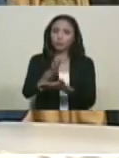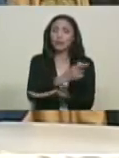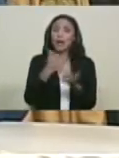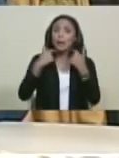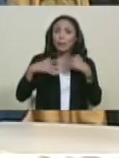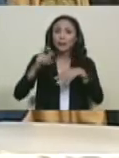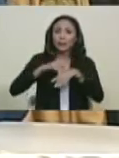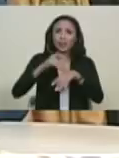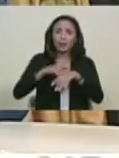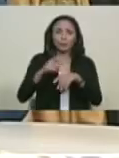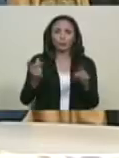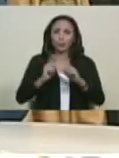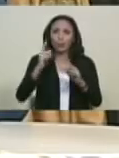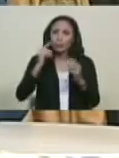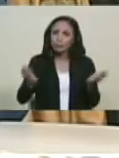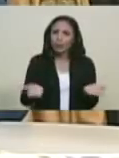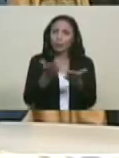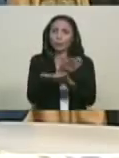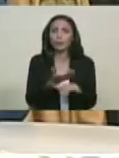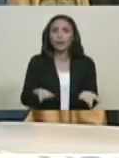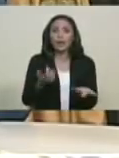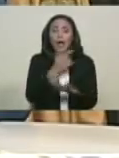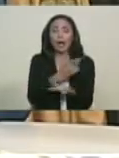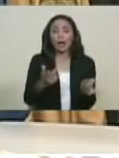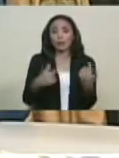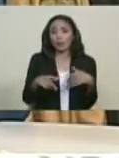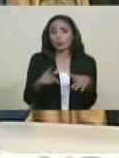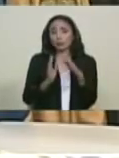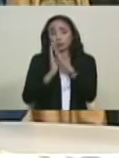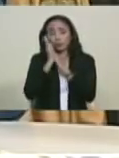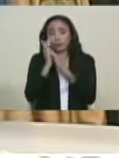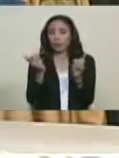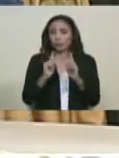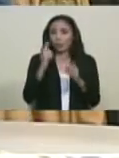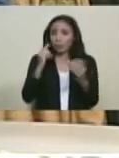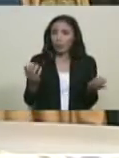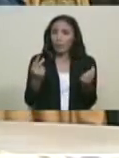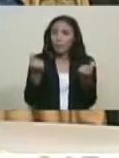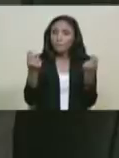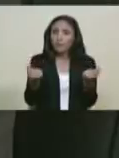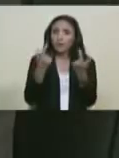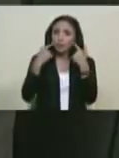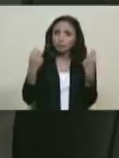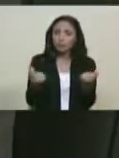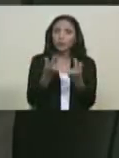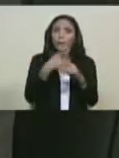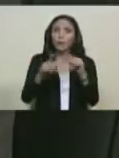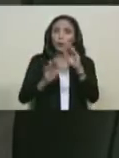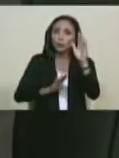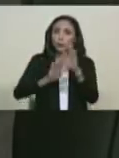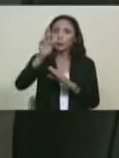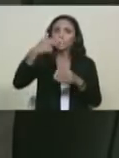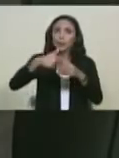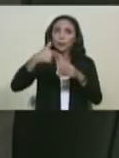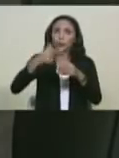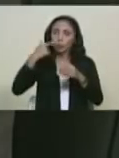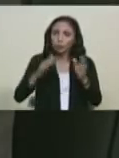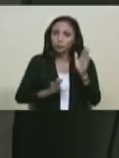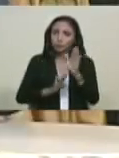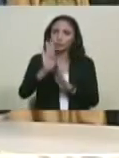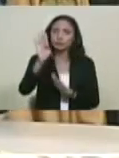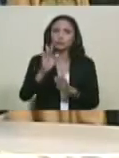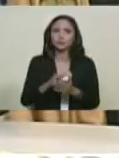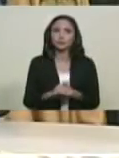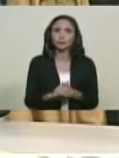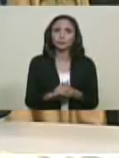tiempo si es necesario no dormir no duerman pero garanticen que aumenta la producción petrolera que lideran